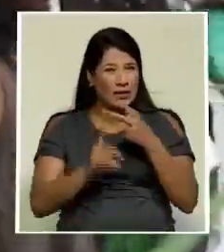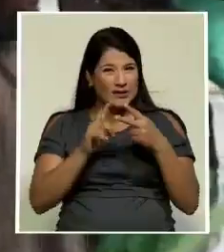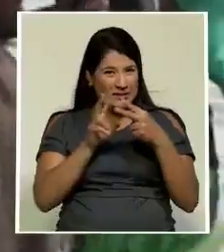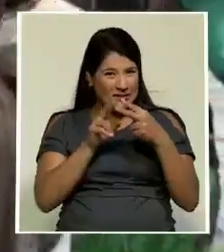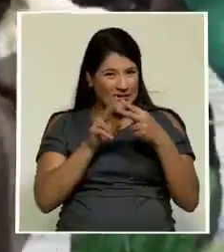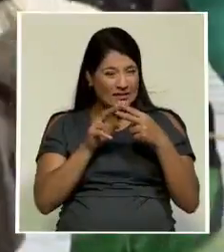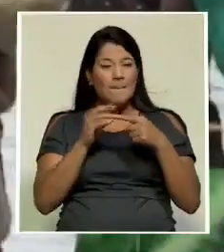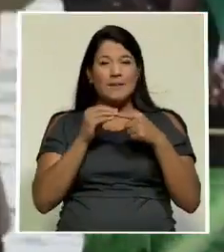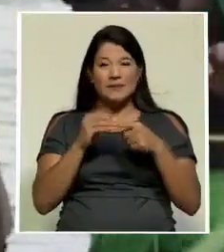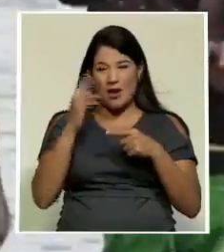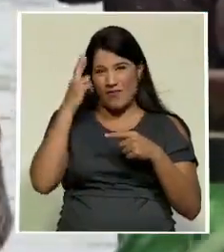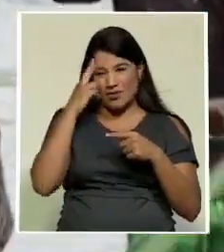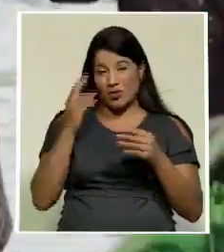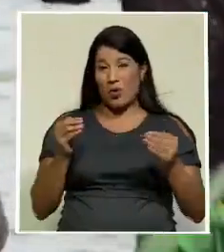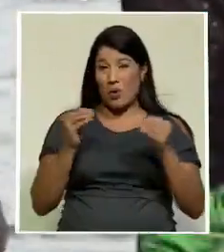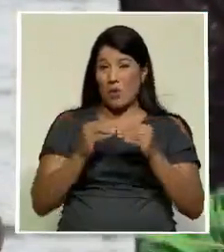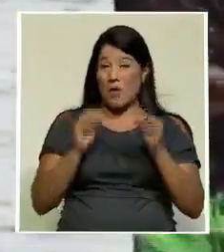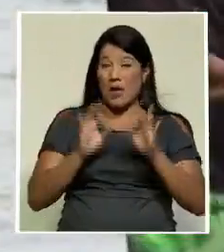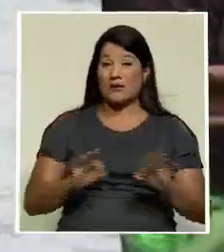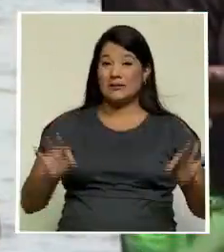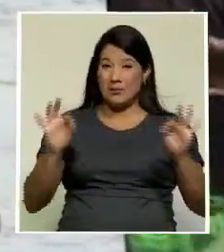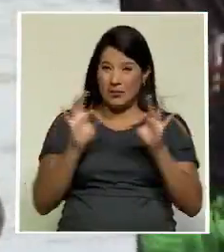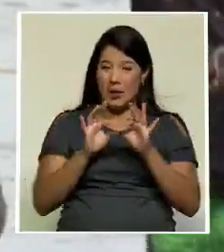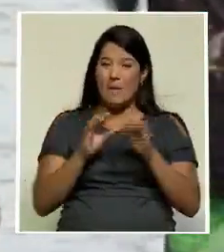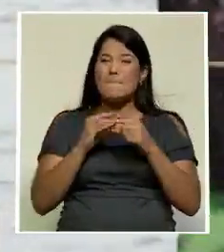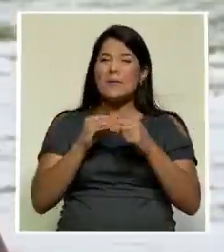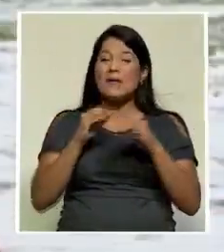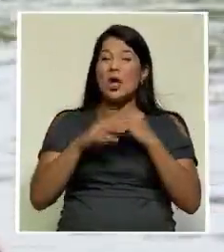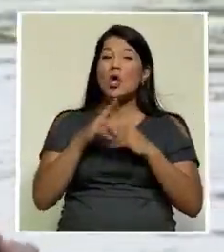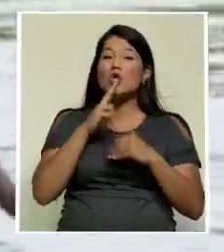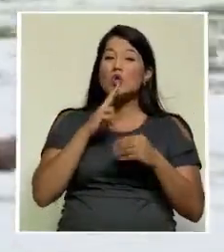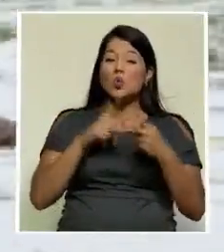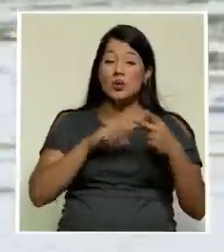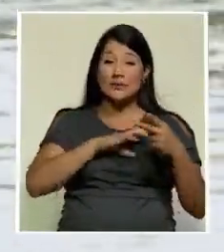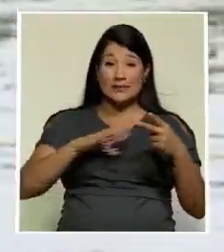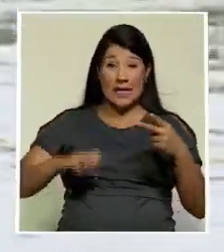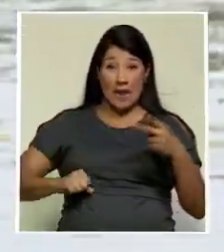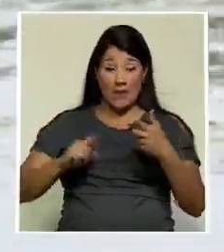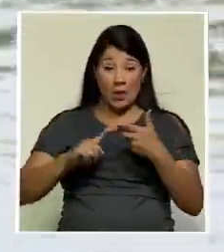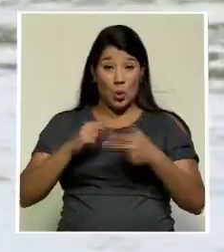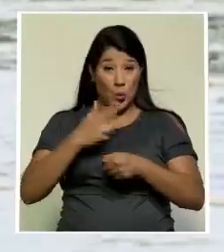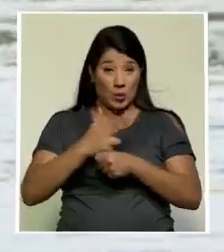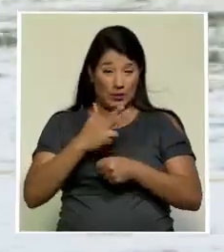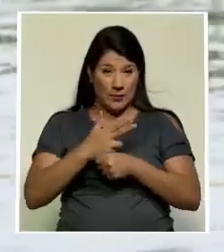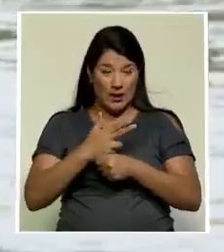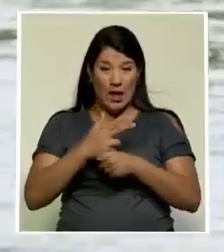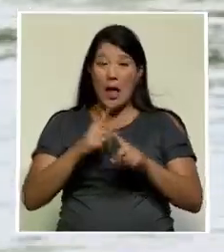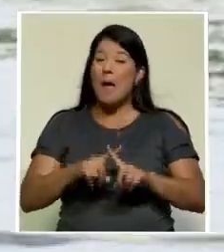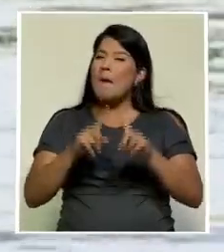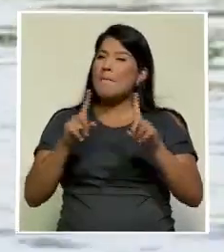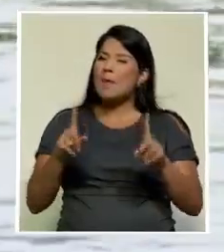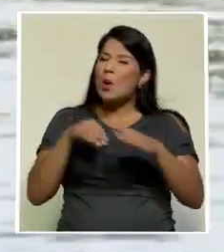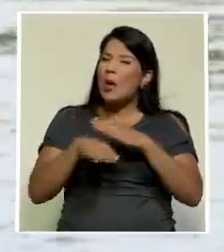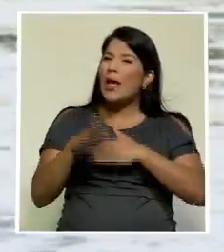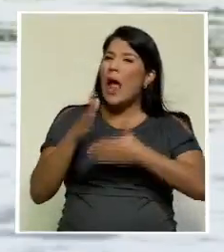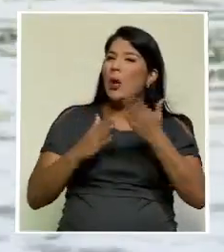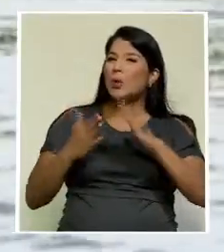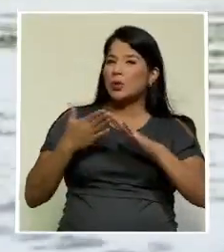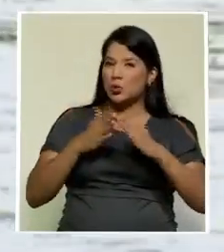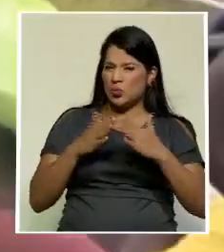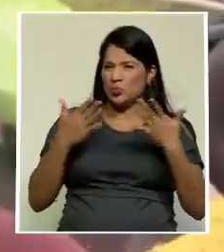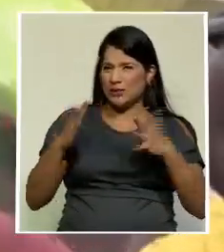causas más importantes, sobre todo en Honduras, El Salvador y Guatemala. Pero en ciertas comunidades se sabe, ¿verdad?, que